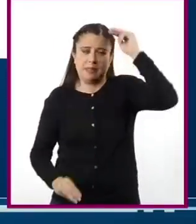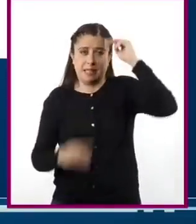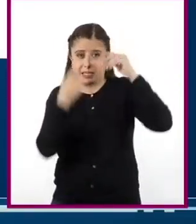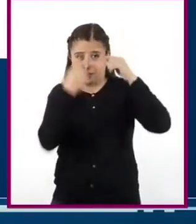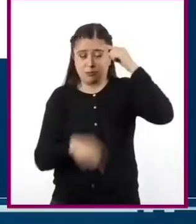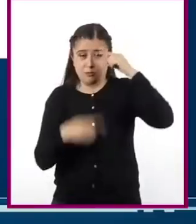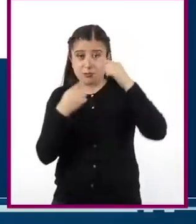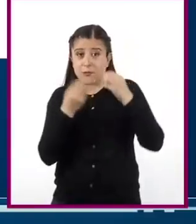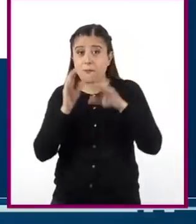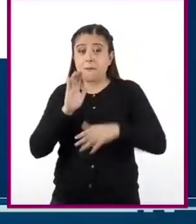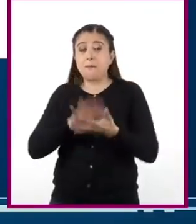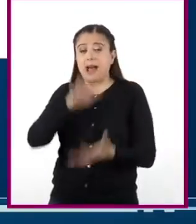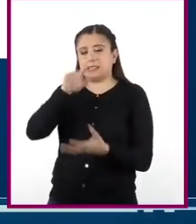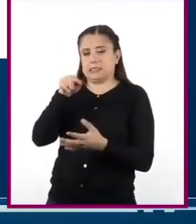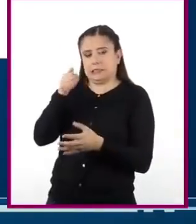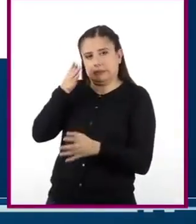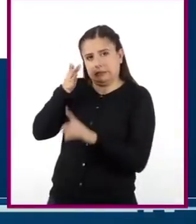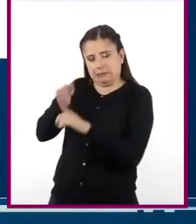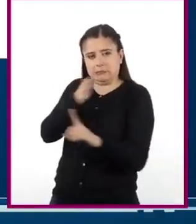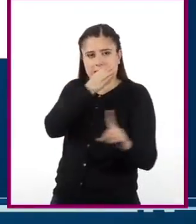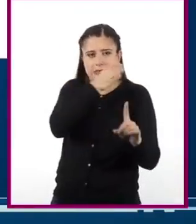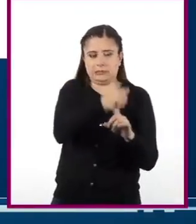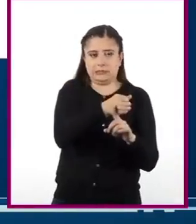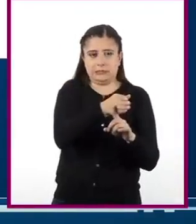otra manera, 2/3 partes de los